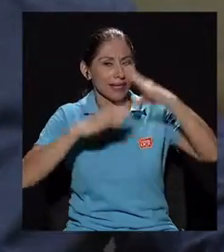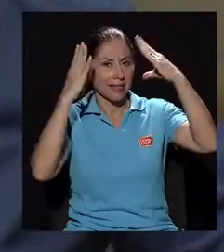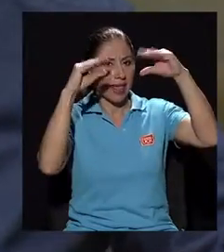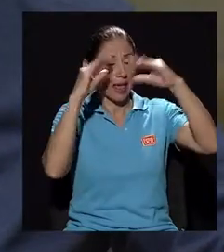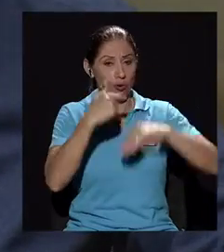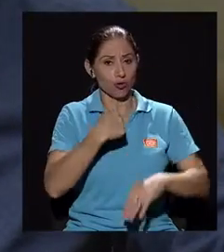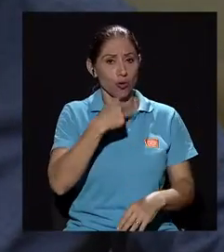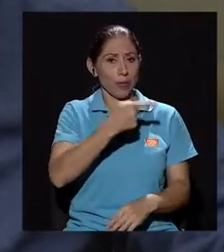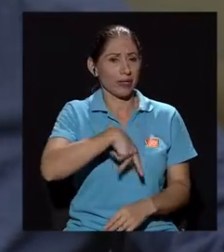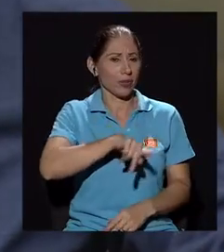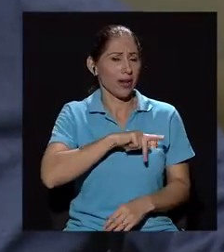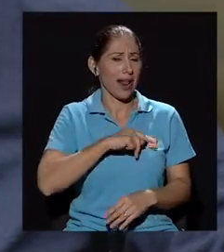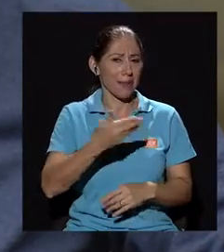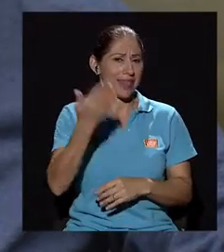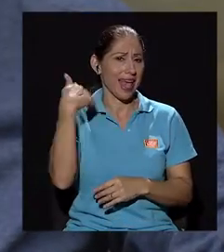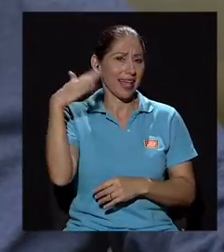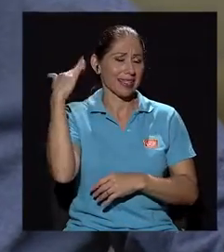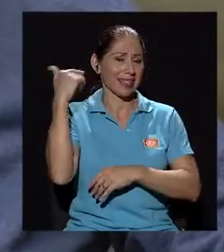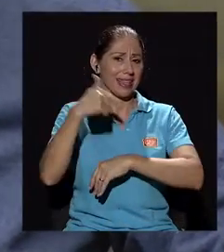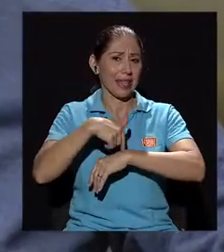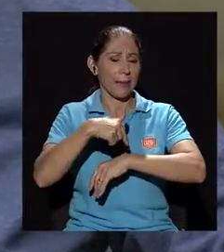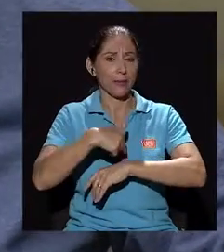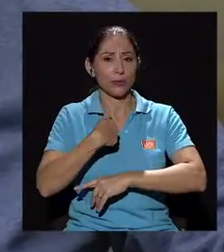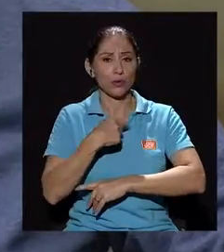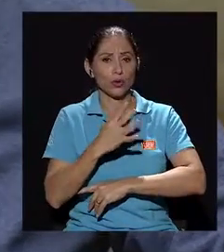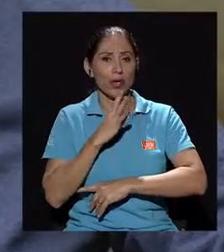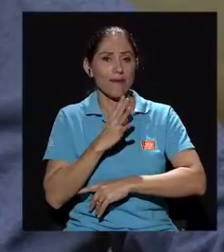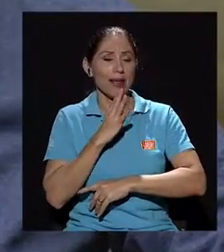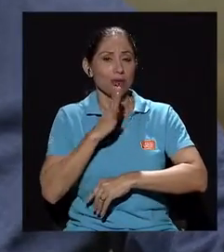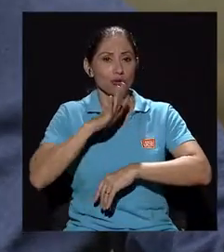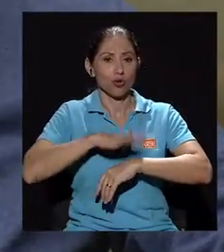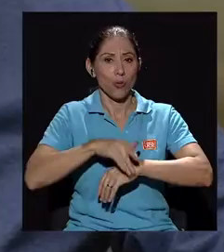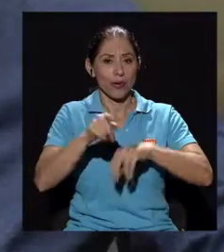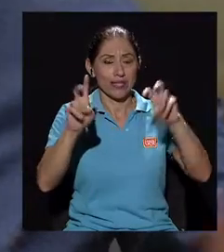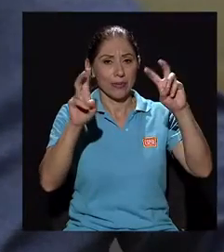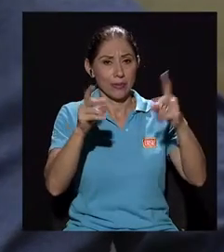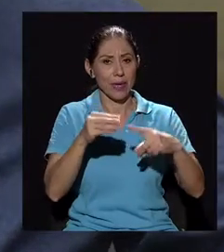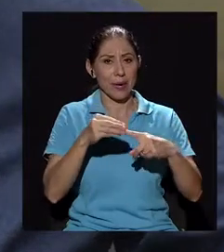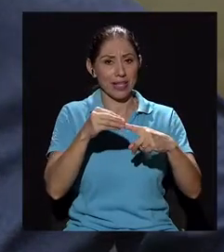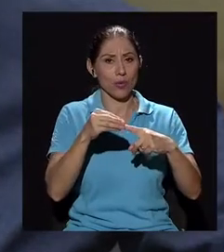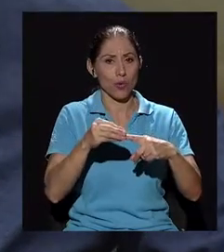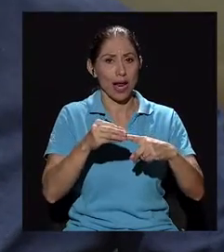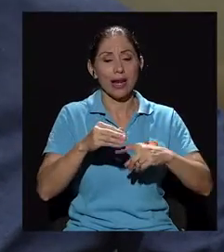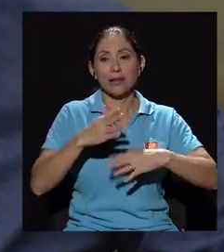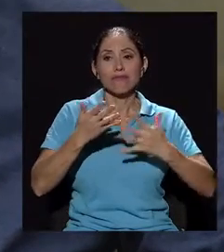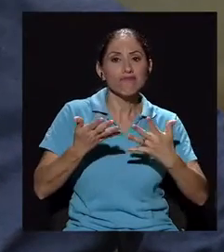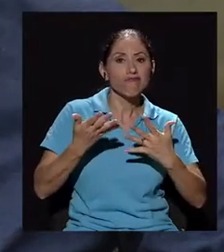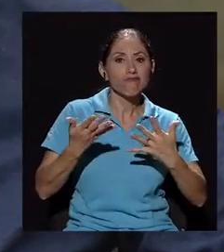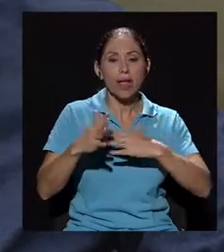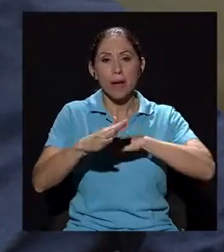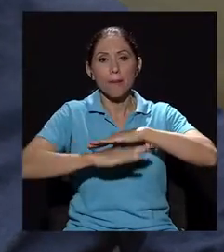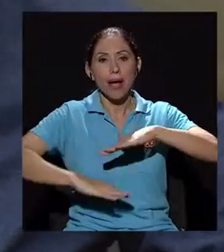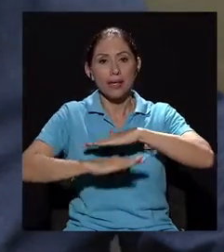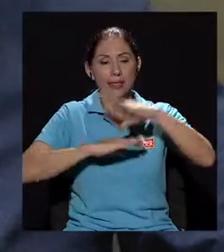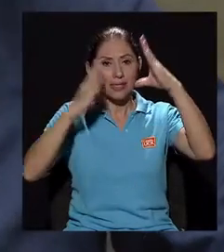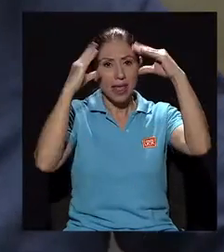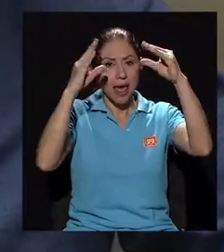Yo en lo personal hace tiempo estoy hablando, ¿verdad?, sobre este asunto en particular de las bases de datos. Sin